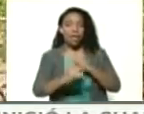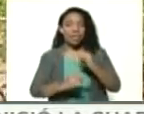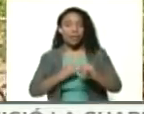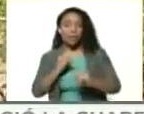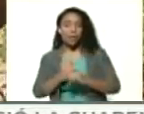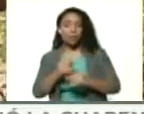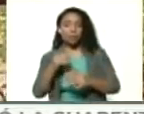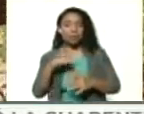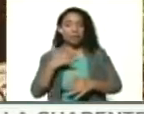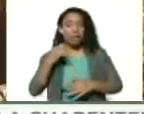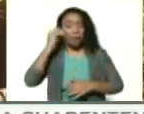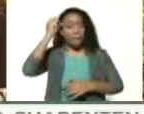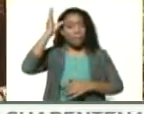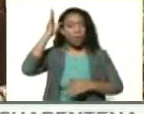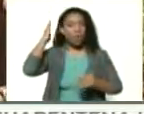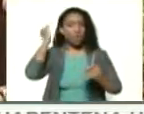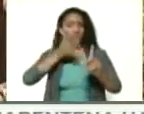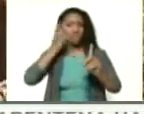en la capacidad